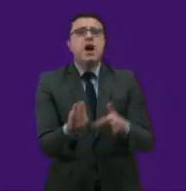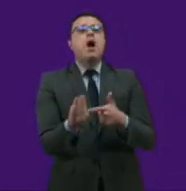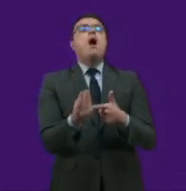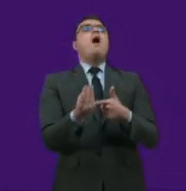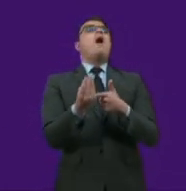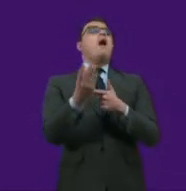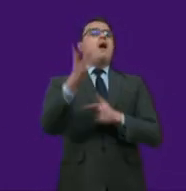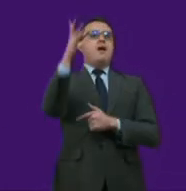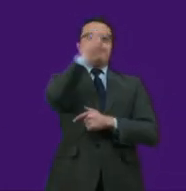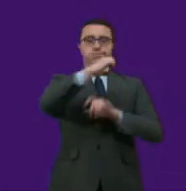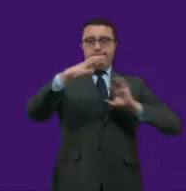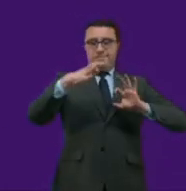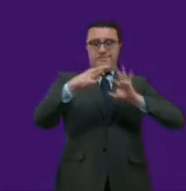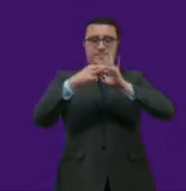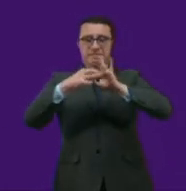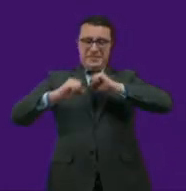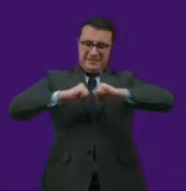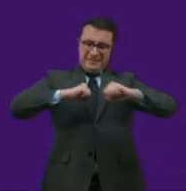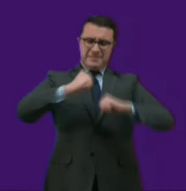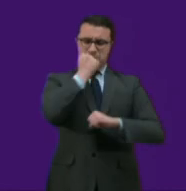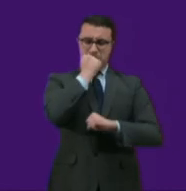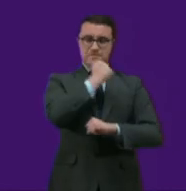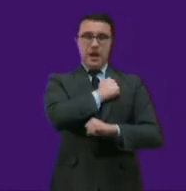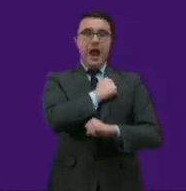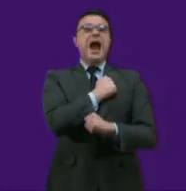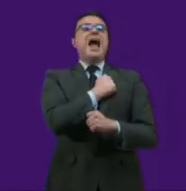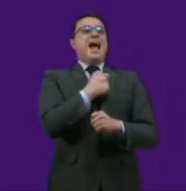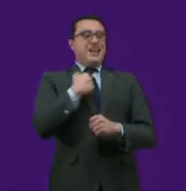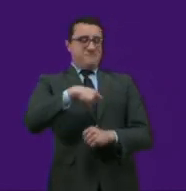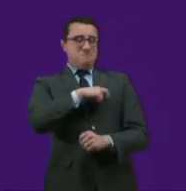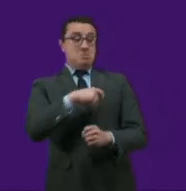con esa labor que están haciendo y logra uno pues como